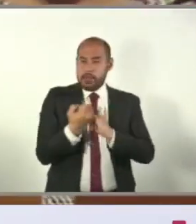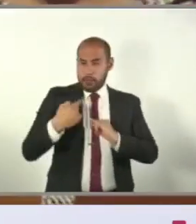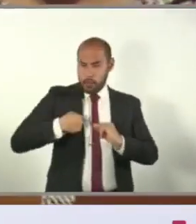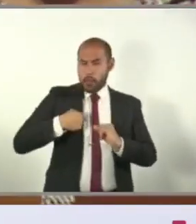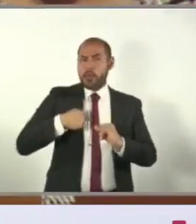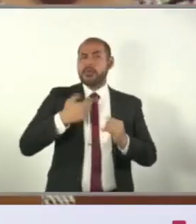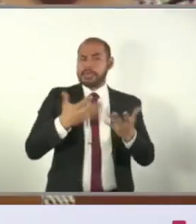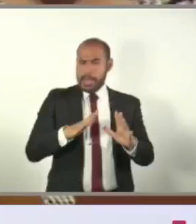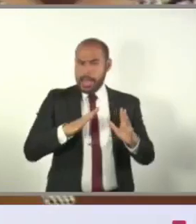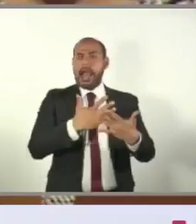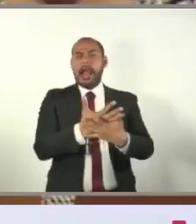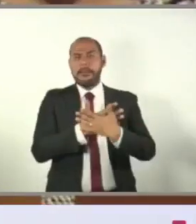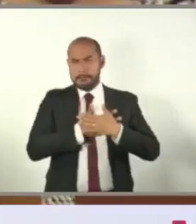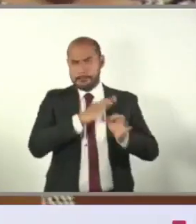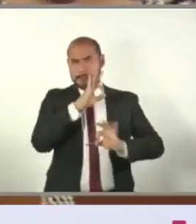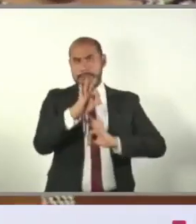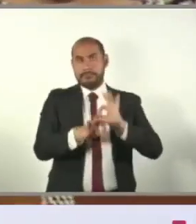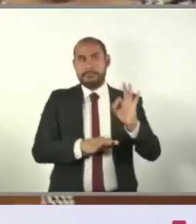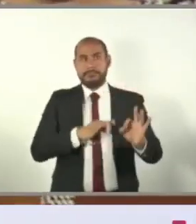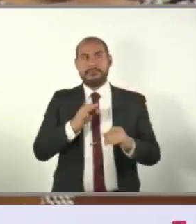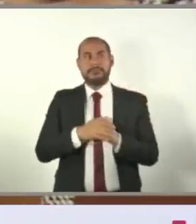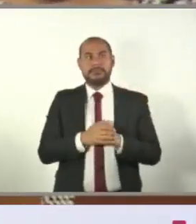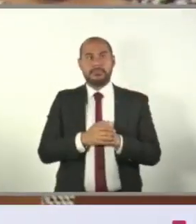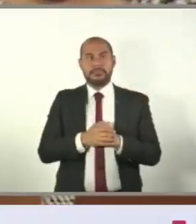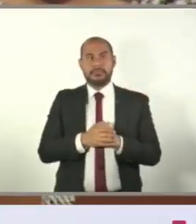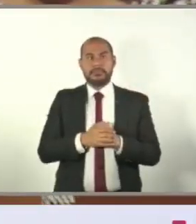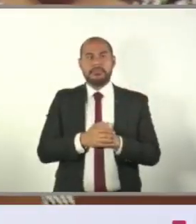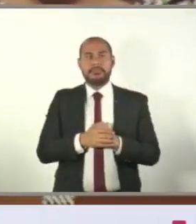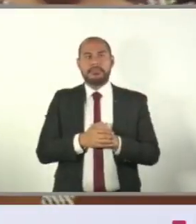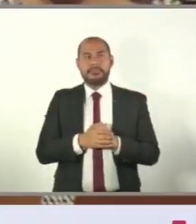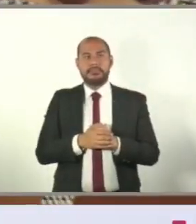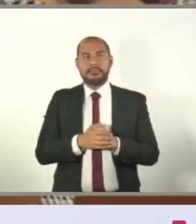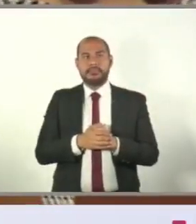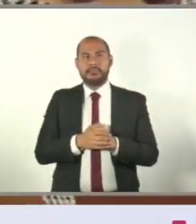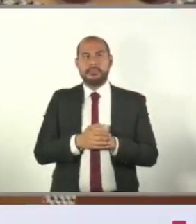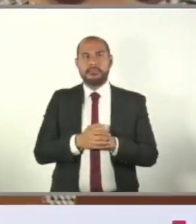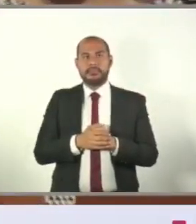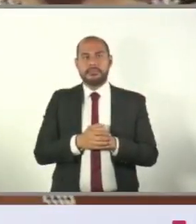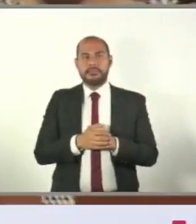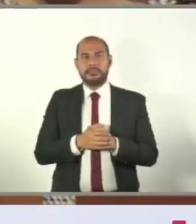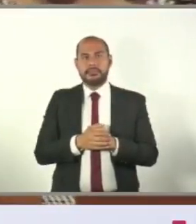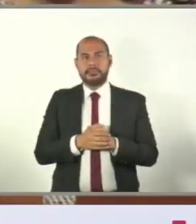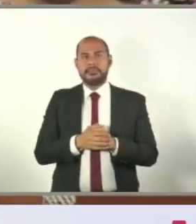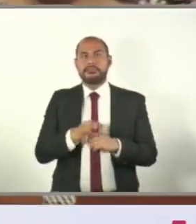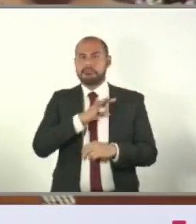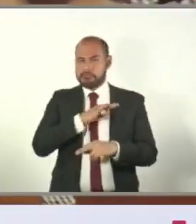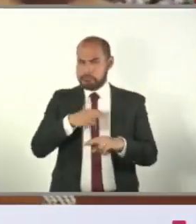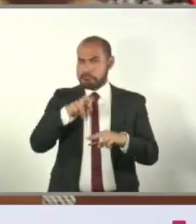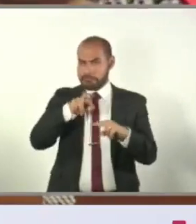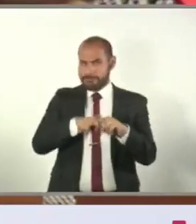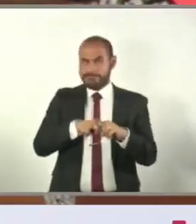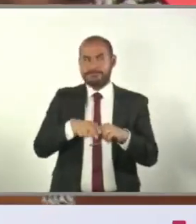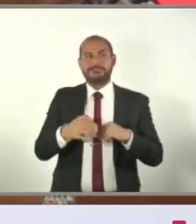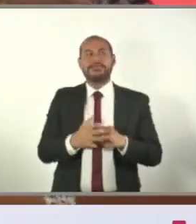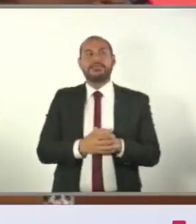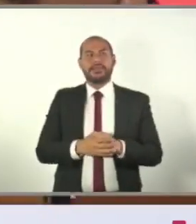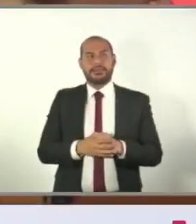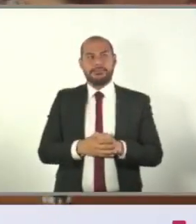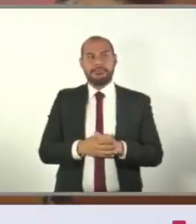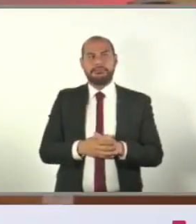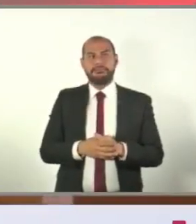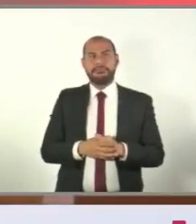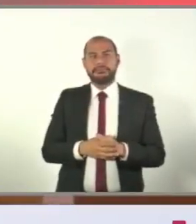amado. Hermanas y hermanos, esta es palabra del Señor. Gloria a ti, Señor. Nos podemos sentar.